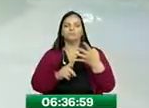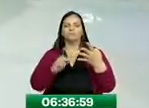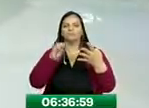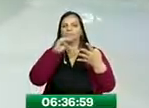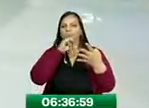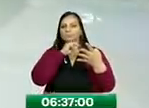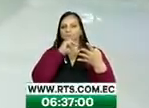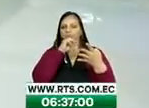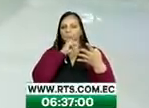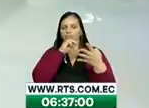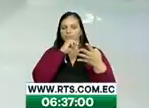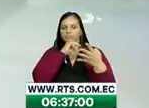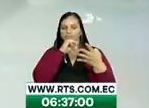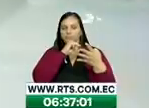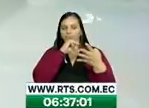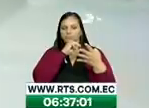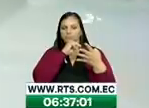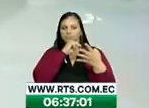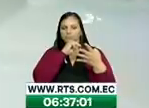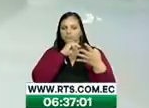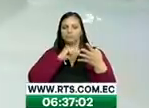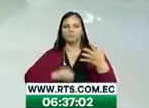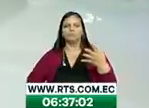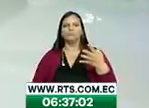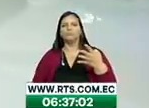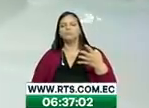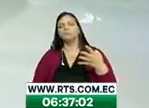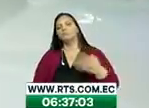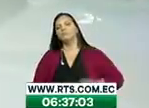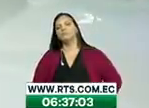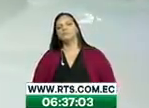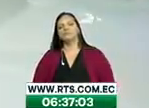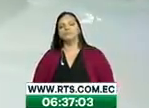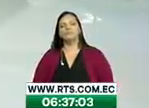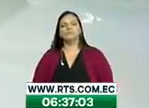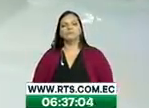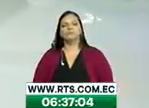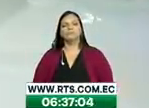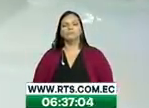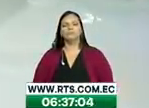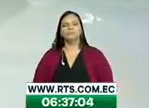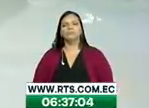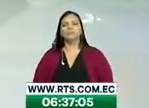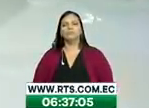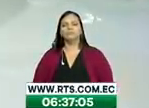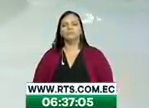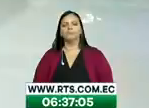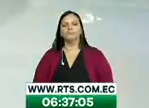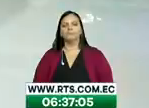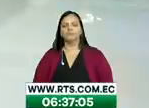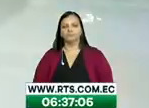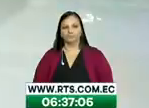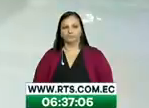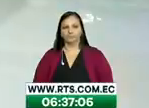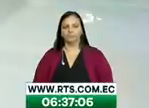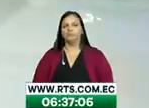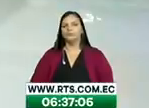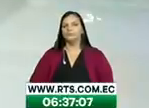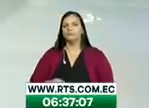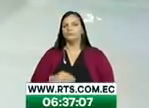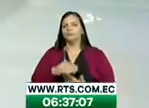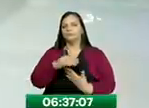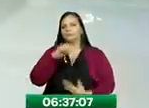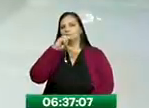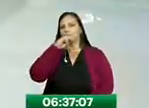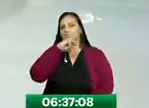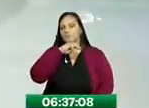Azuaya, 7 grados centígrados y estarán con la llovizna. Y desde la capital Azuaya, Cuenca,